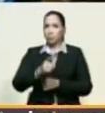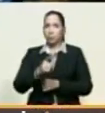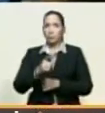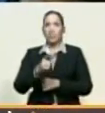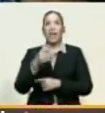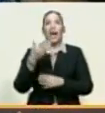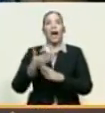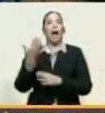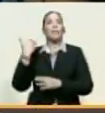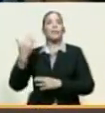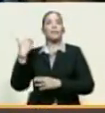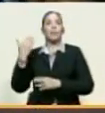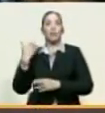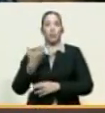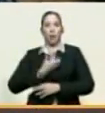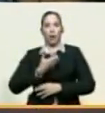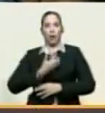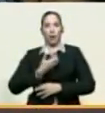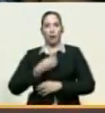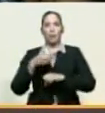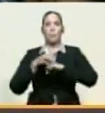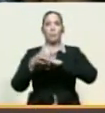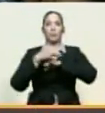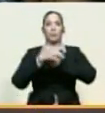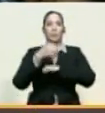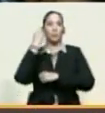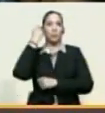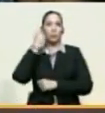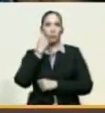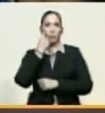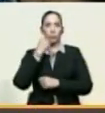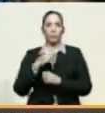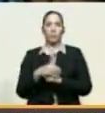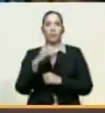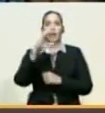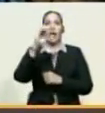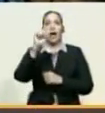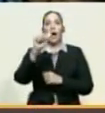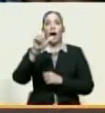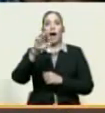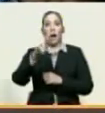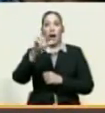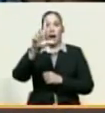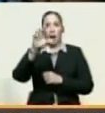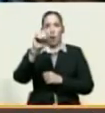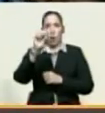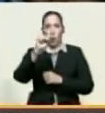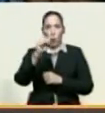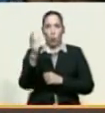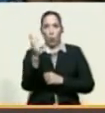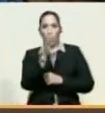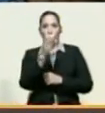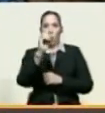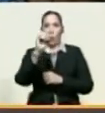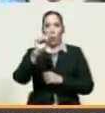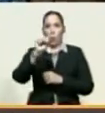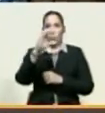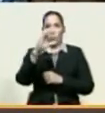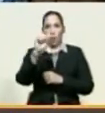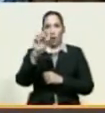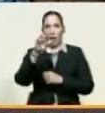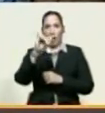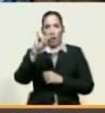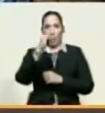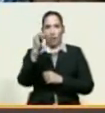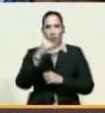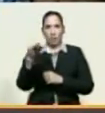del municipio Sucre del estado bolivariano de Miranda, Carlos Eduardo Ocariz Guerra, junto a 18 de sus